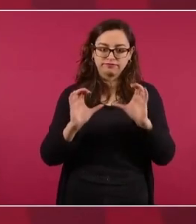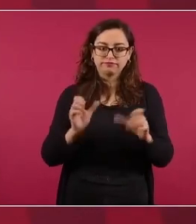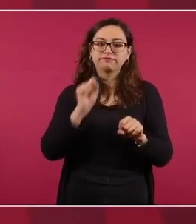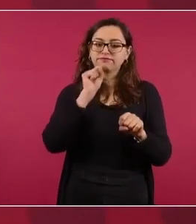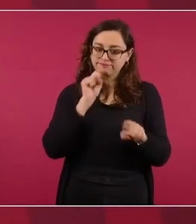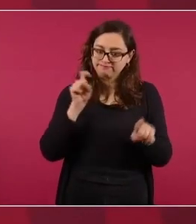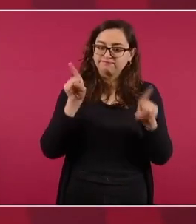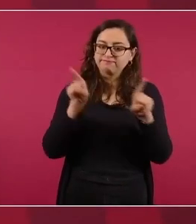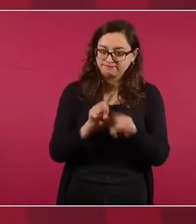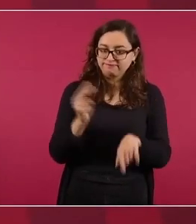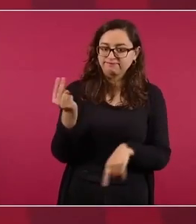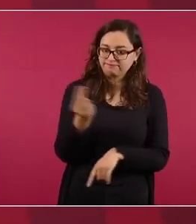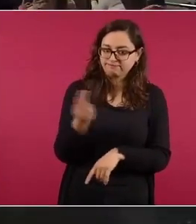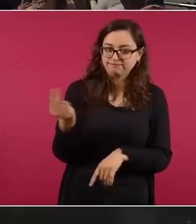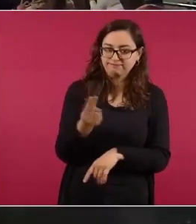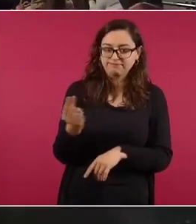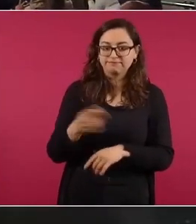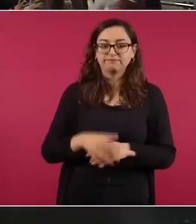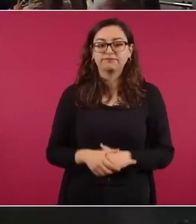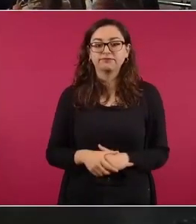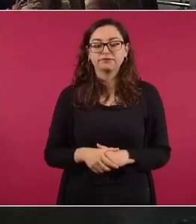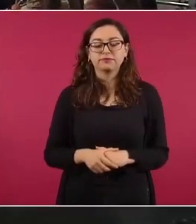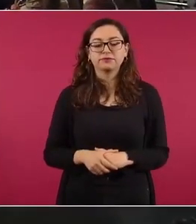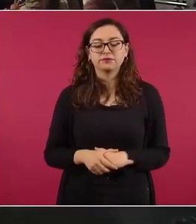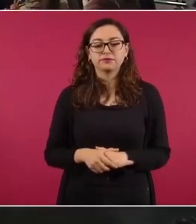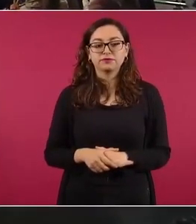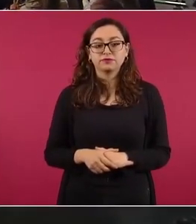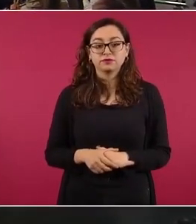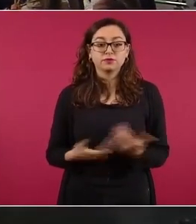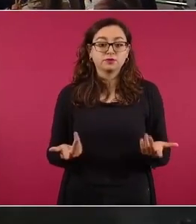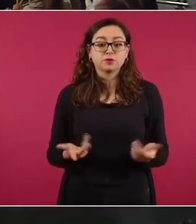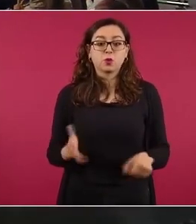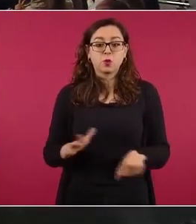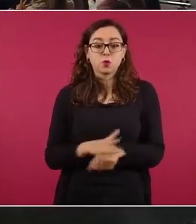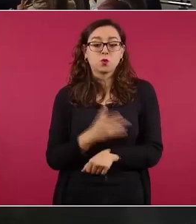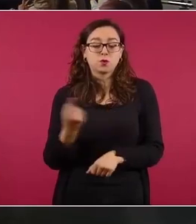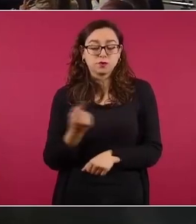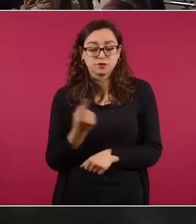haciendo una crítica